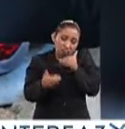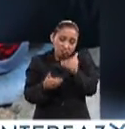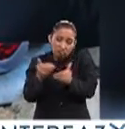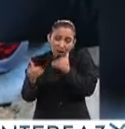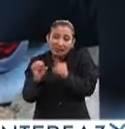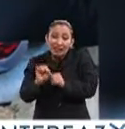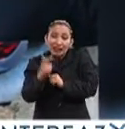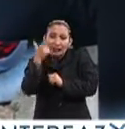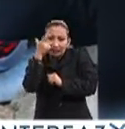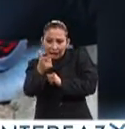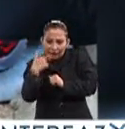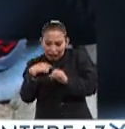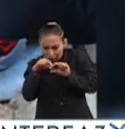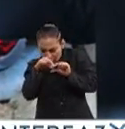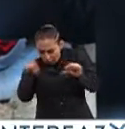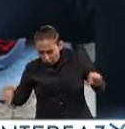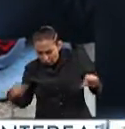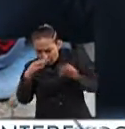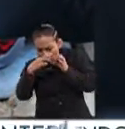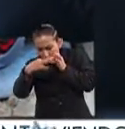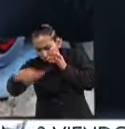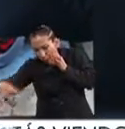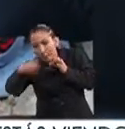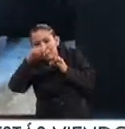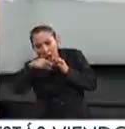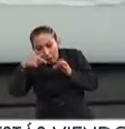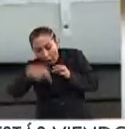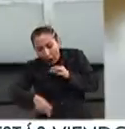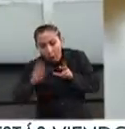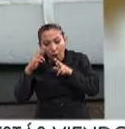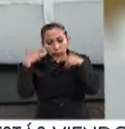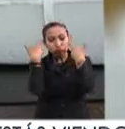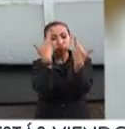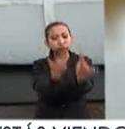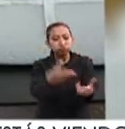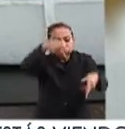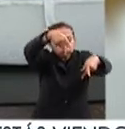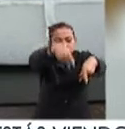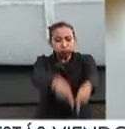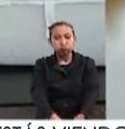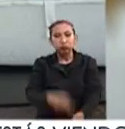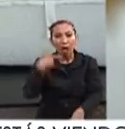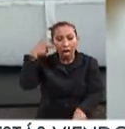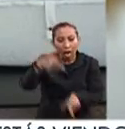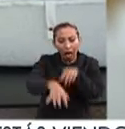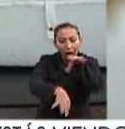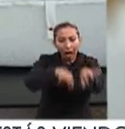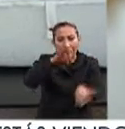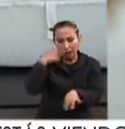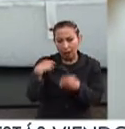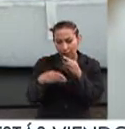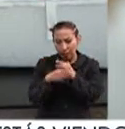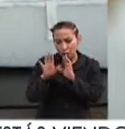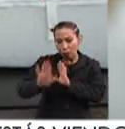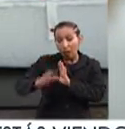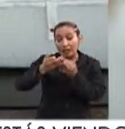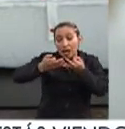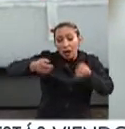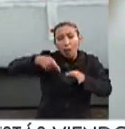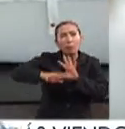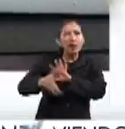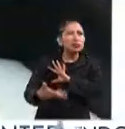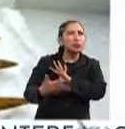registrado 67 espadartes de pez sierra como parte de ofrendas rituales que fueron descubiertas. Los elementos se mantuvieron bajo